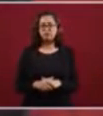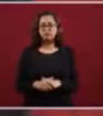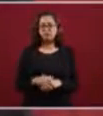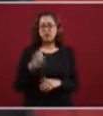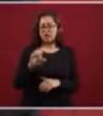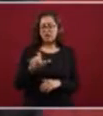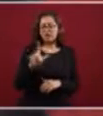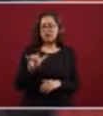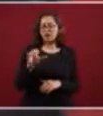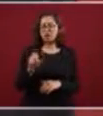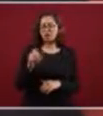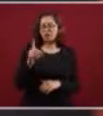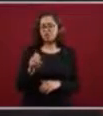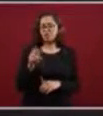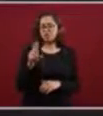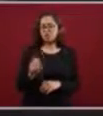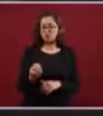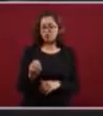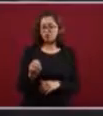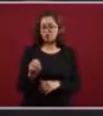Heliodoro